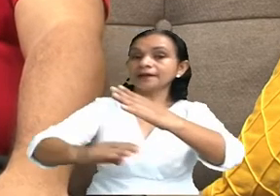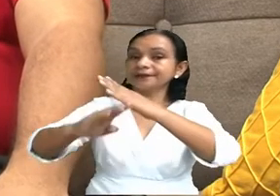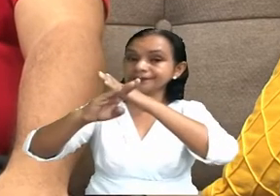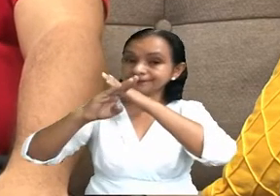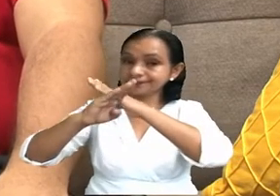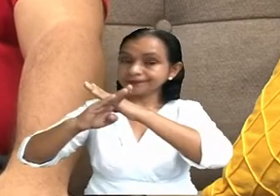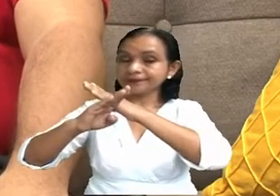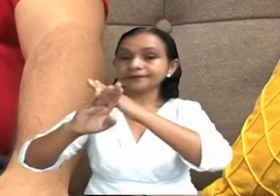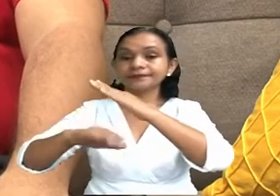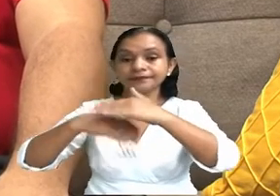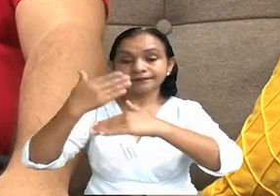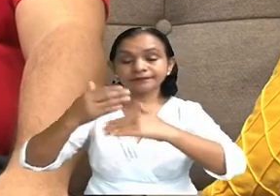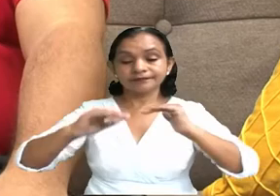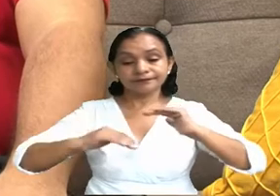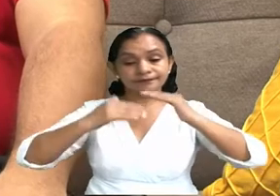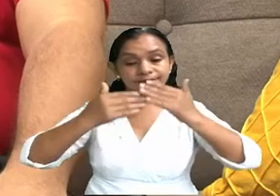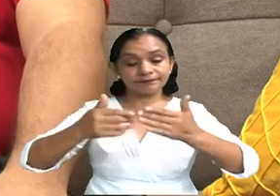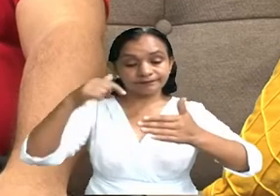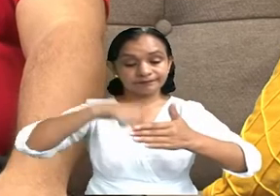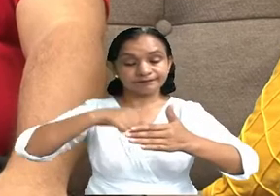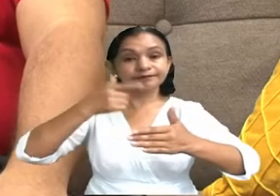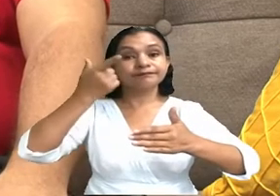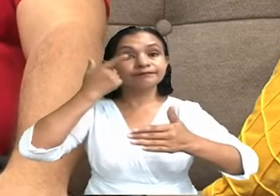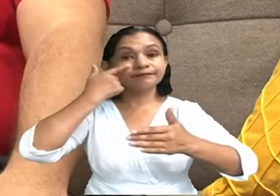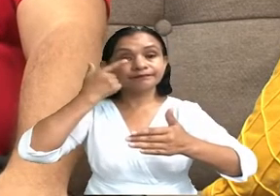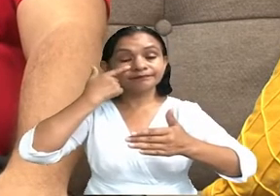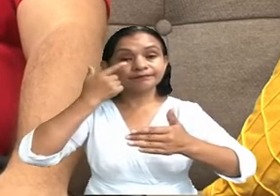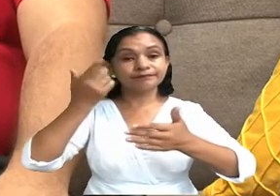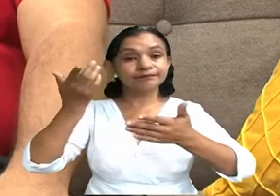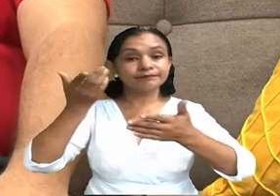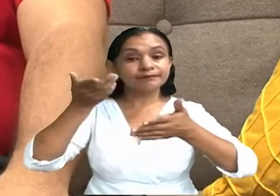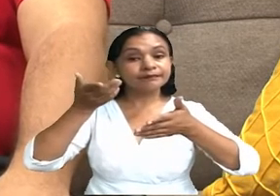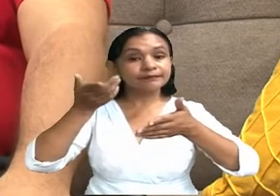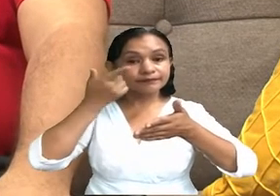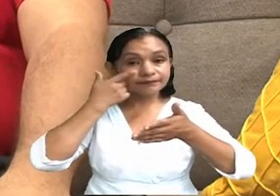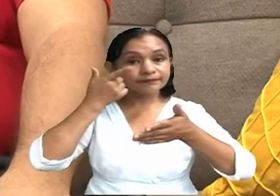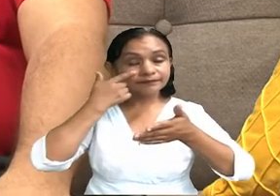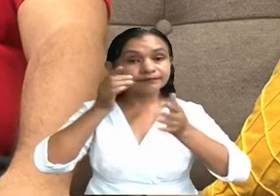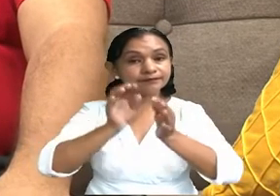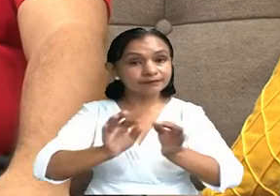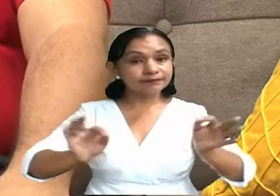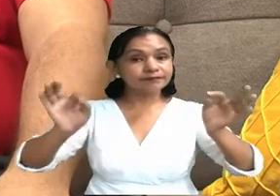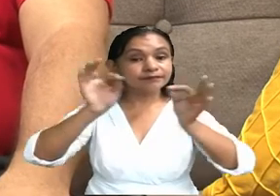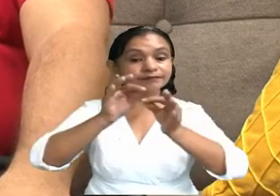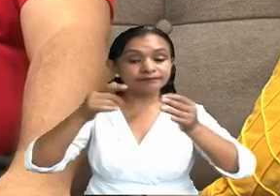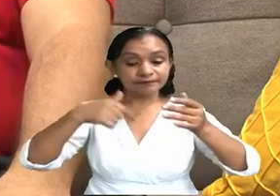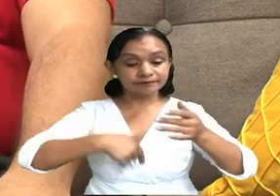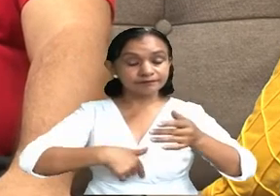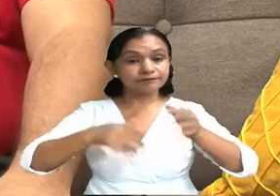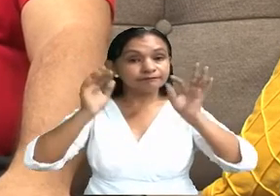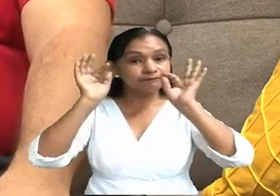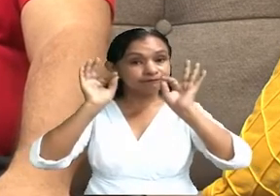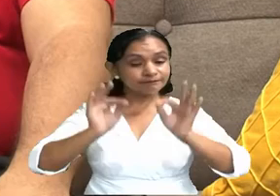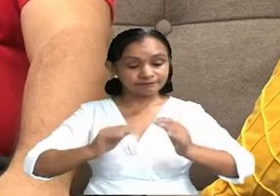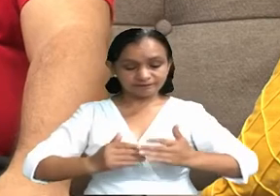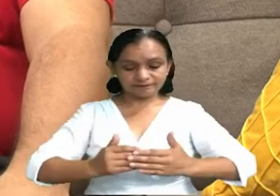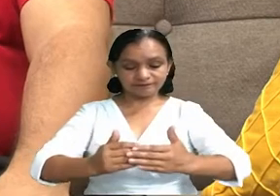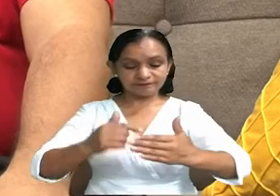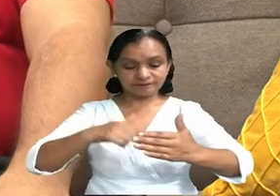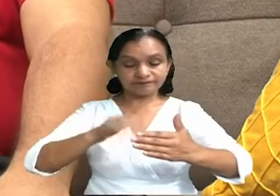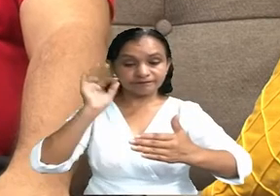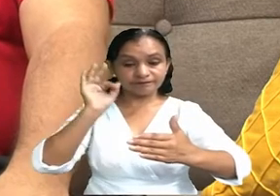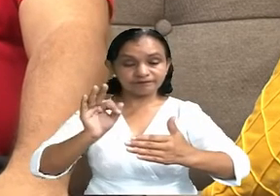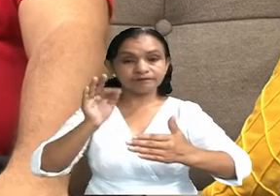esas circunstancias limitantes en el niño por nacer. Por eso es importante contar con estos